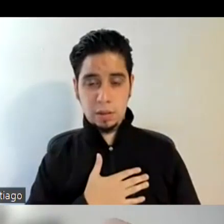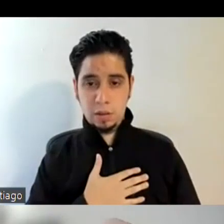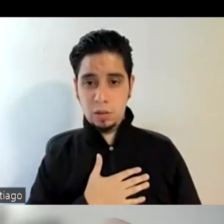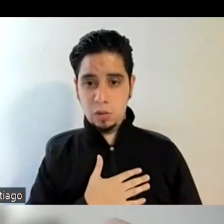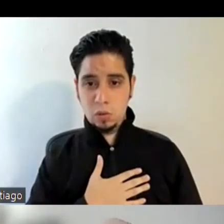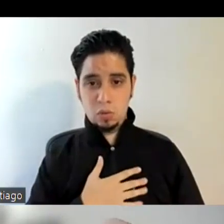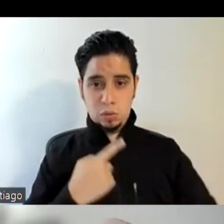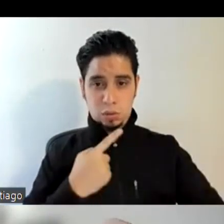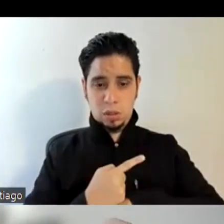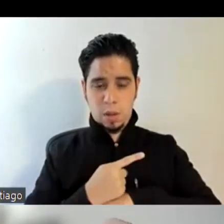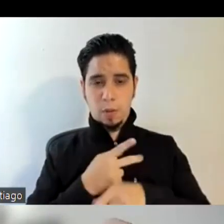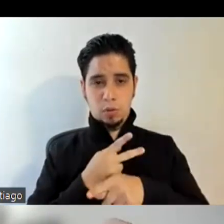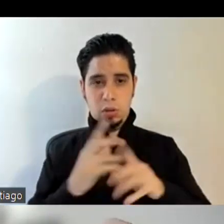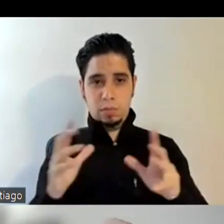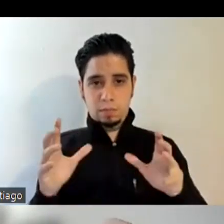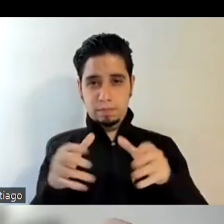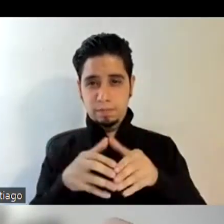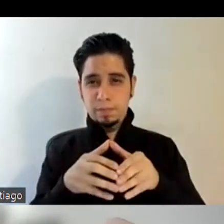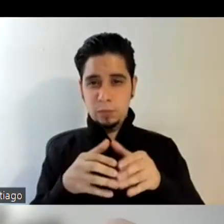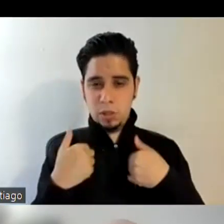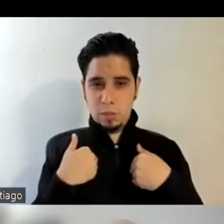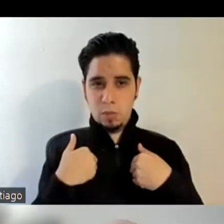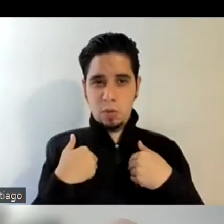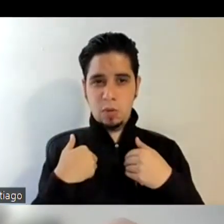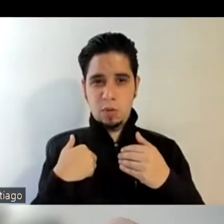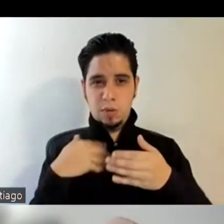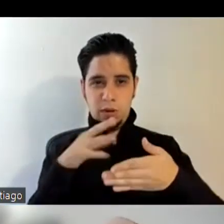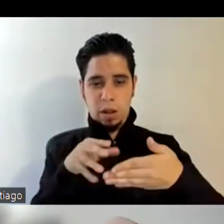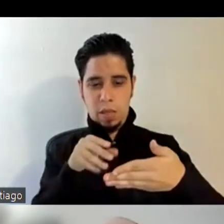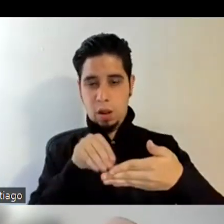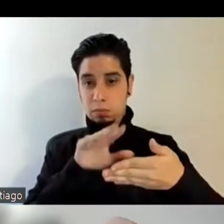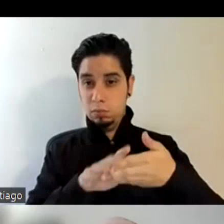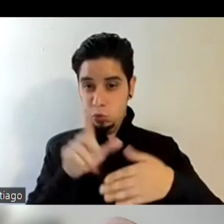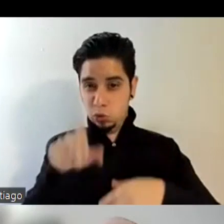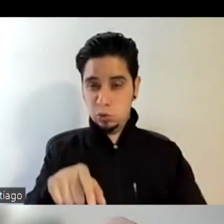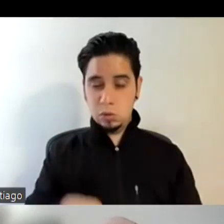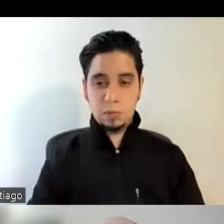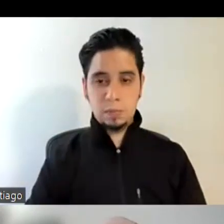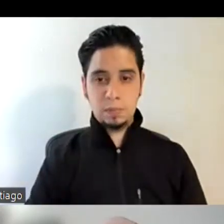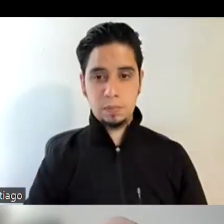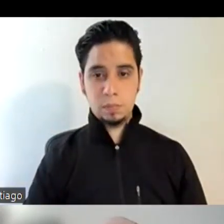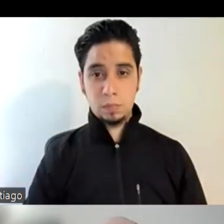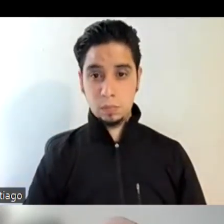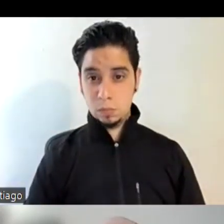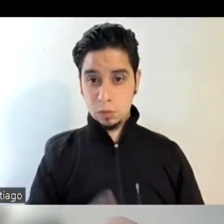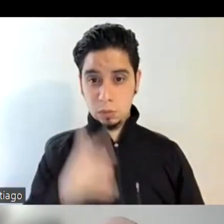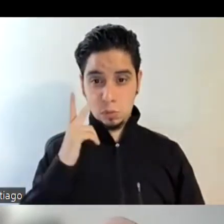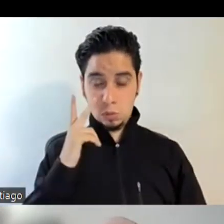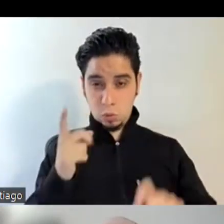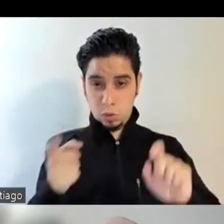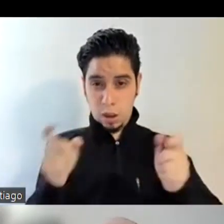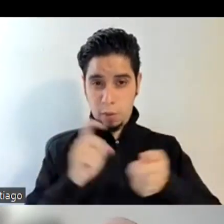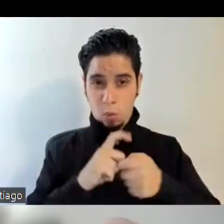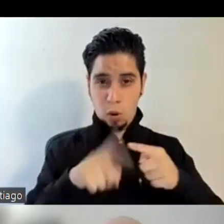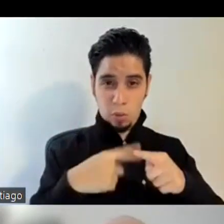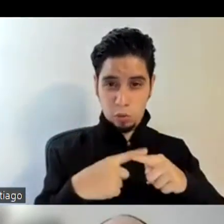junta de productores, Adriana, esto lo tenemos en agenda. Okay, y es el hecho de que ahora, yo he visto un cambio de cuando yo empecé a producir con